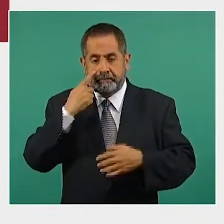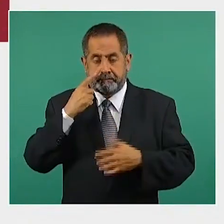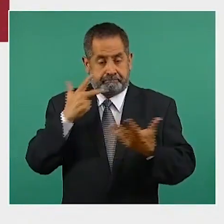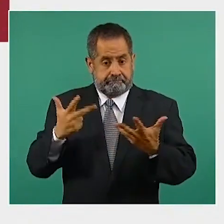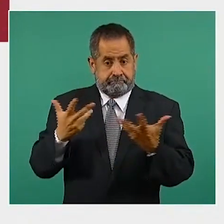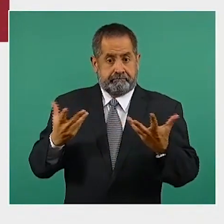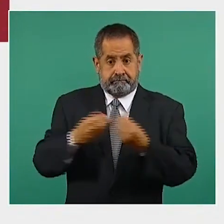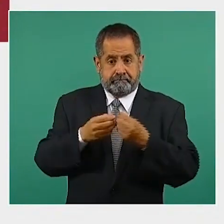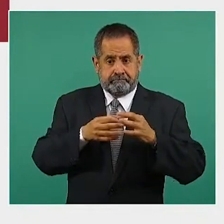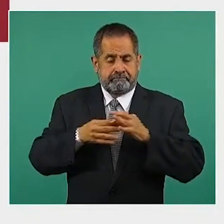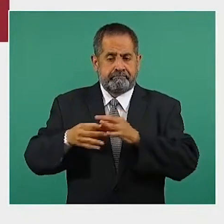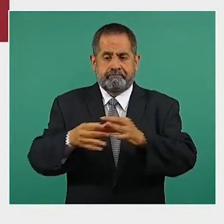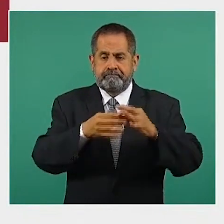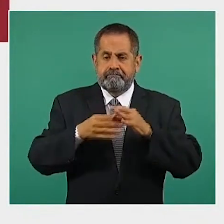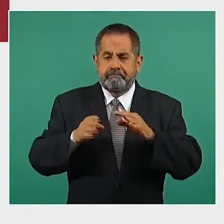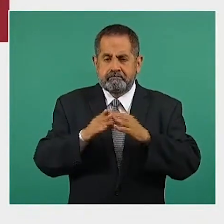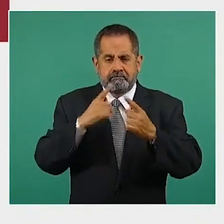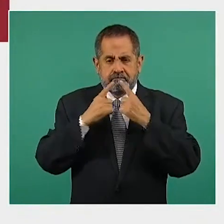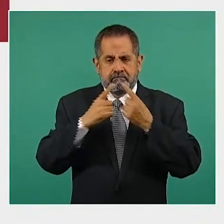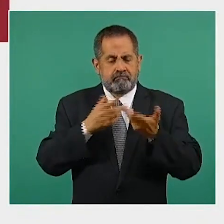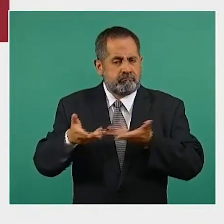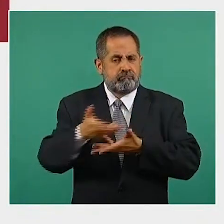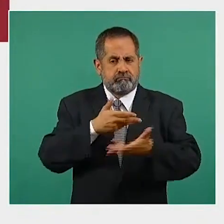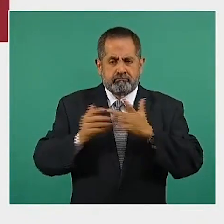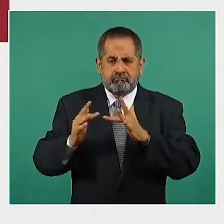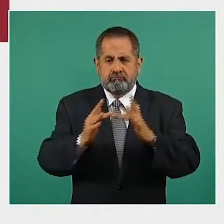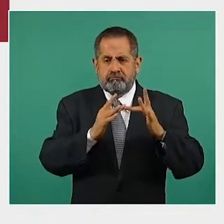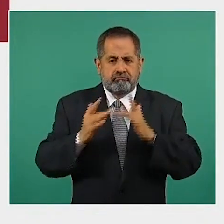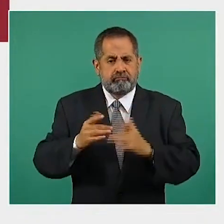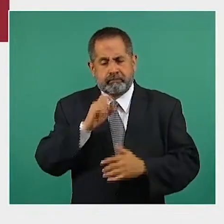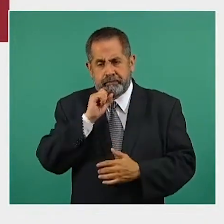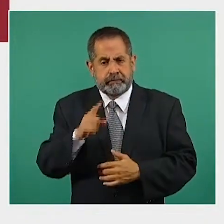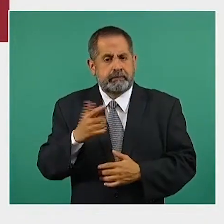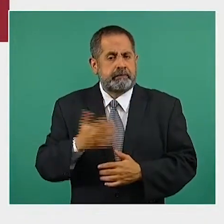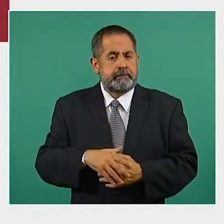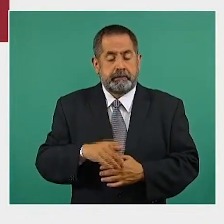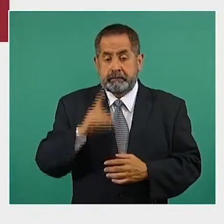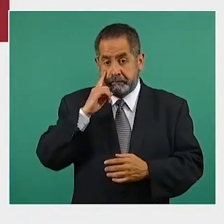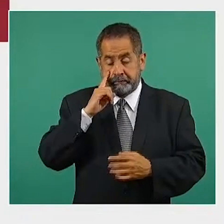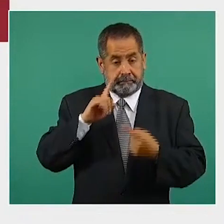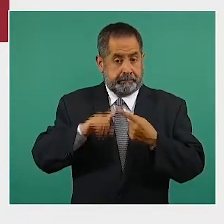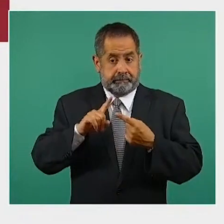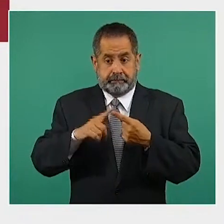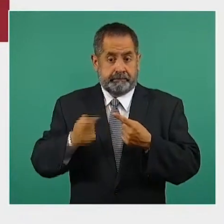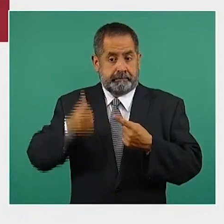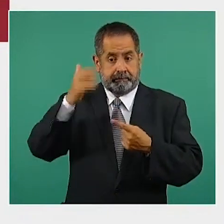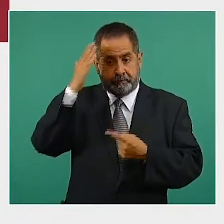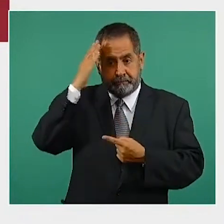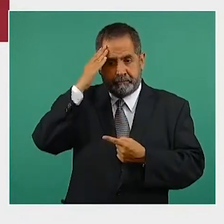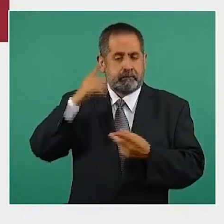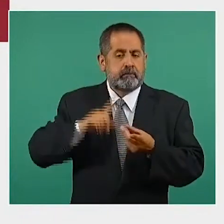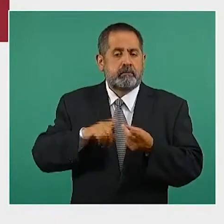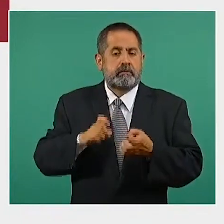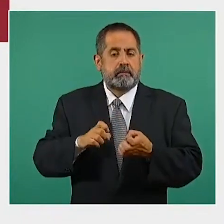equipos trabajando de manera transversal, simultáneamente. Además, el primer equipo, quizá el fundamental, es el de